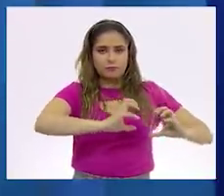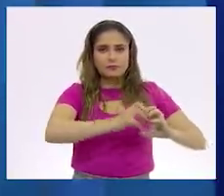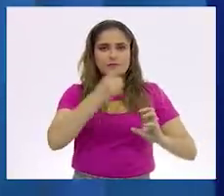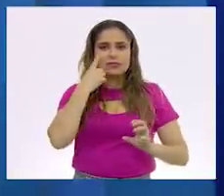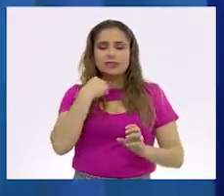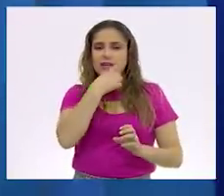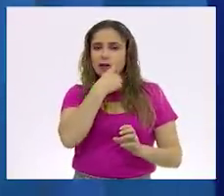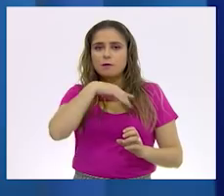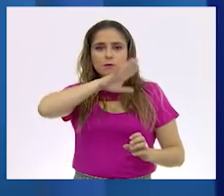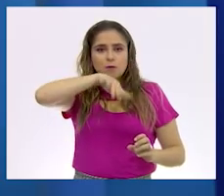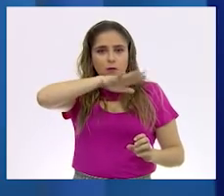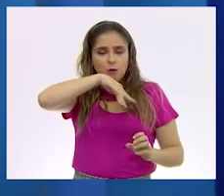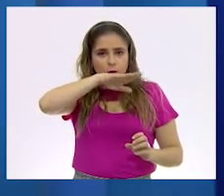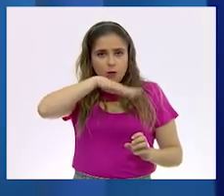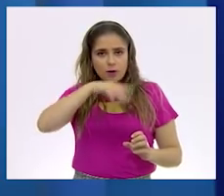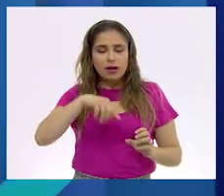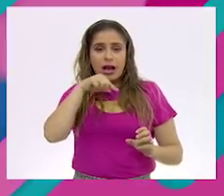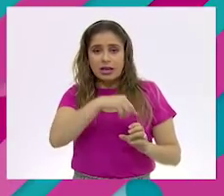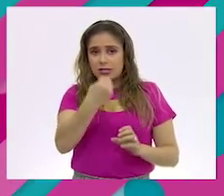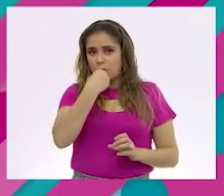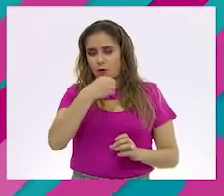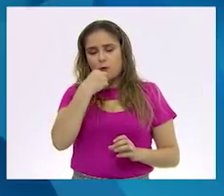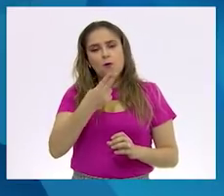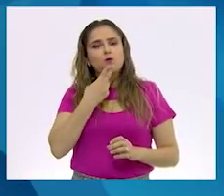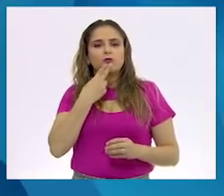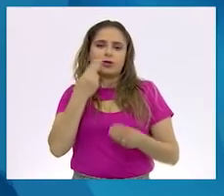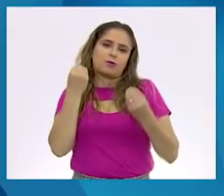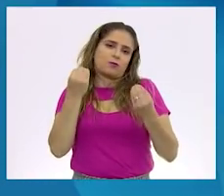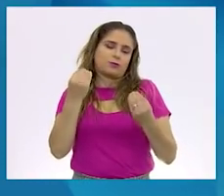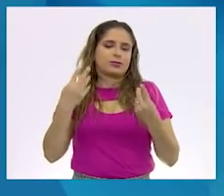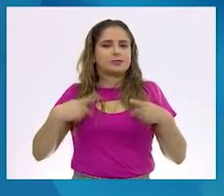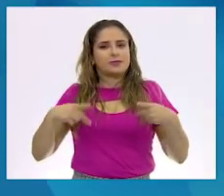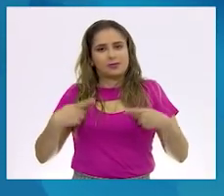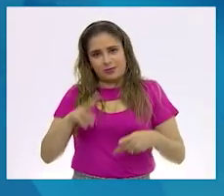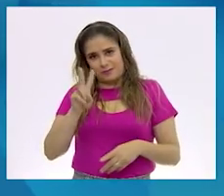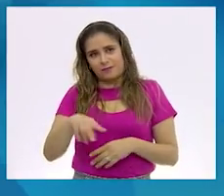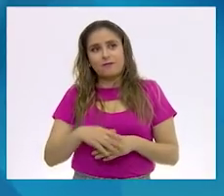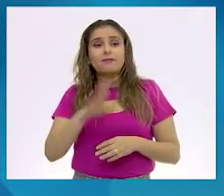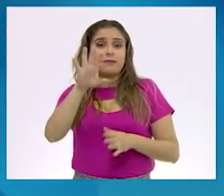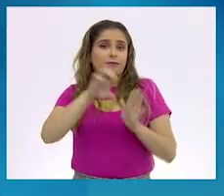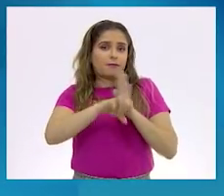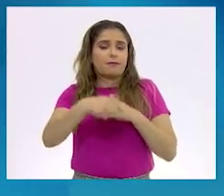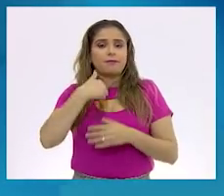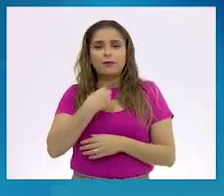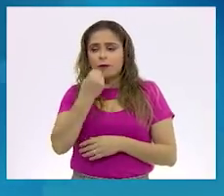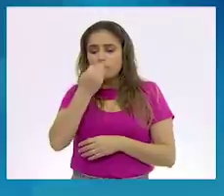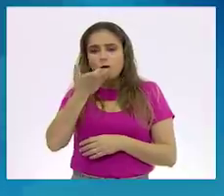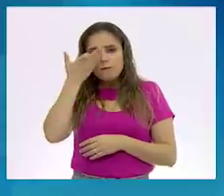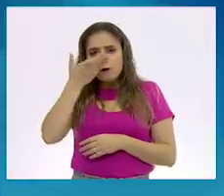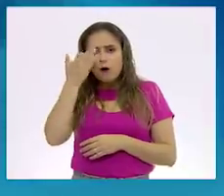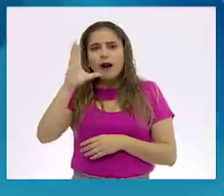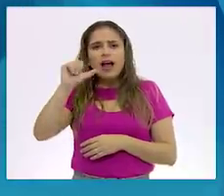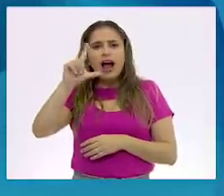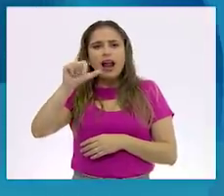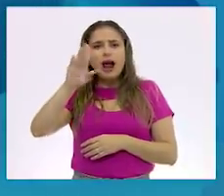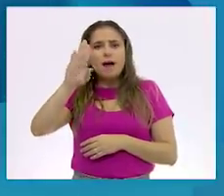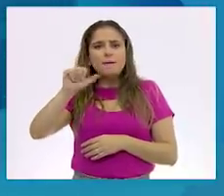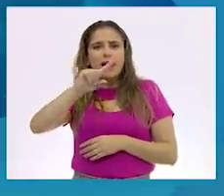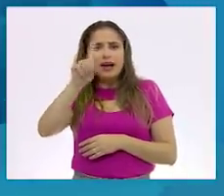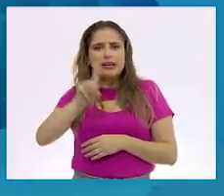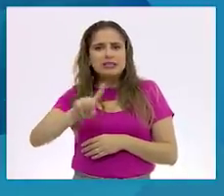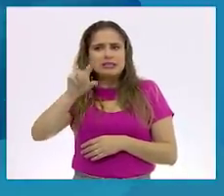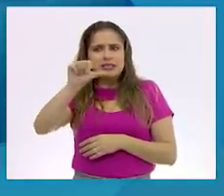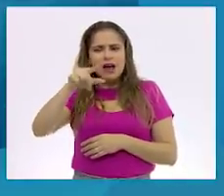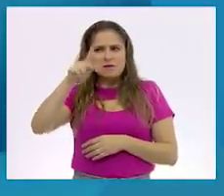y son alimentos muy cotidianos. Pues yo he comido, por ejemplo, flores de calabaza, pero no me acuerdo